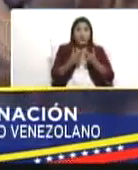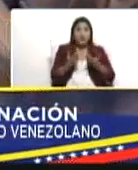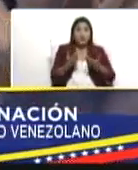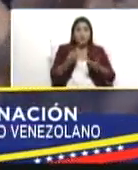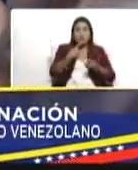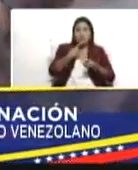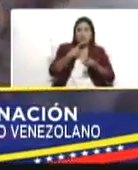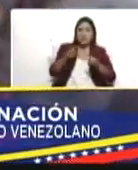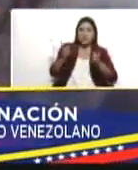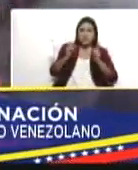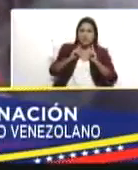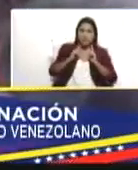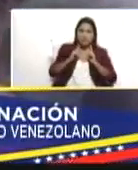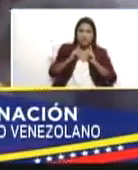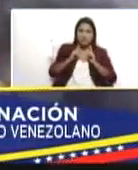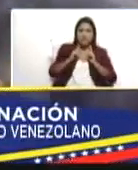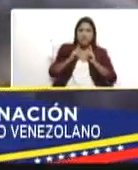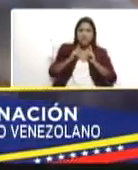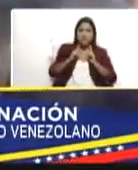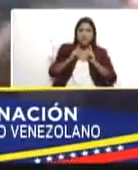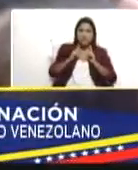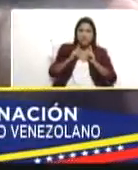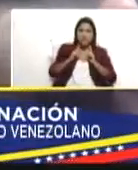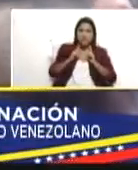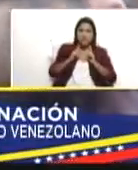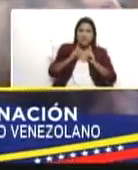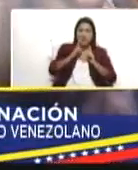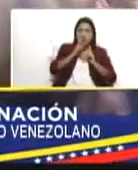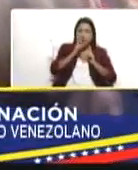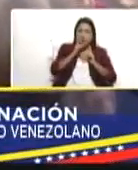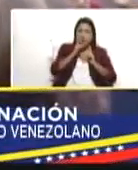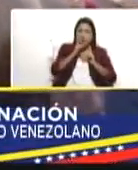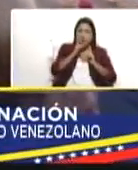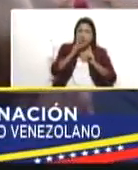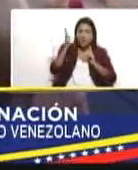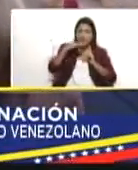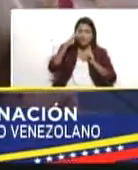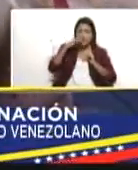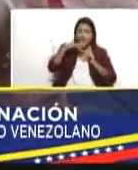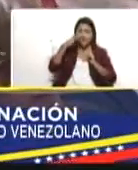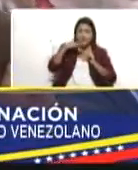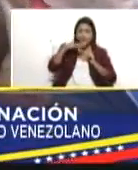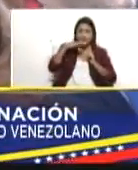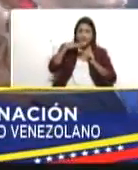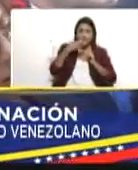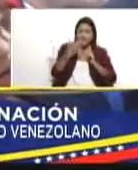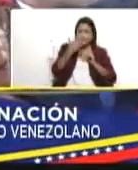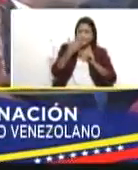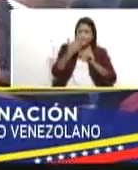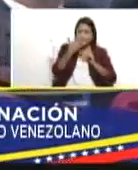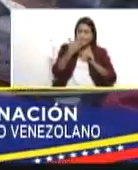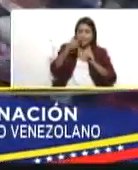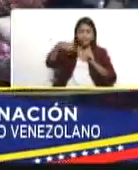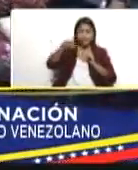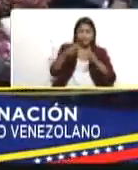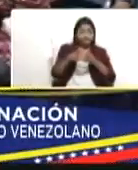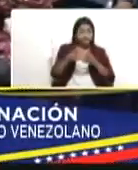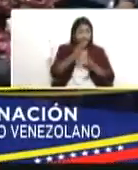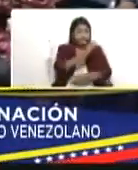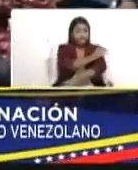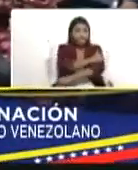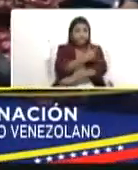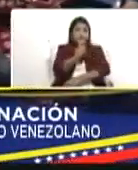un discurso con un tufillo horrible olía horrible como decía nuestro amigo